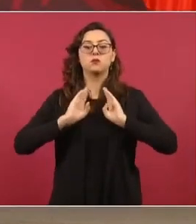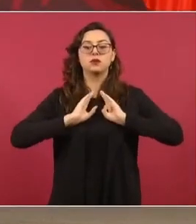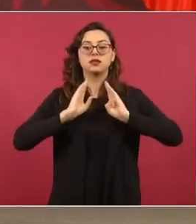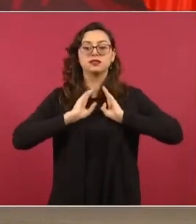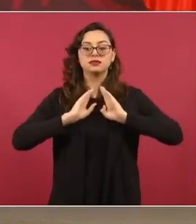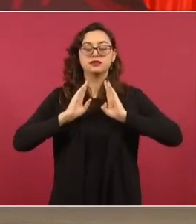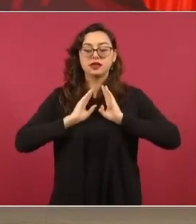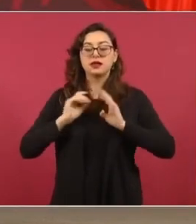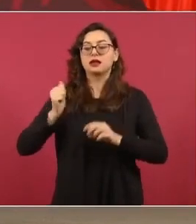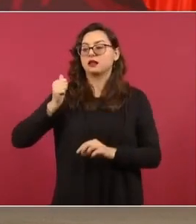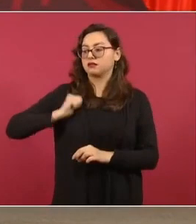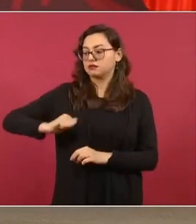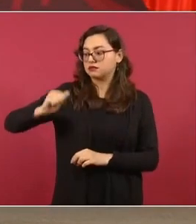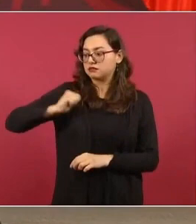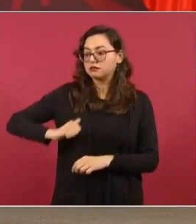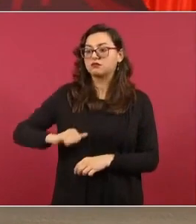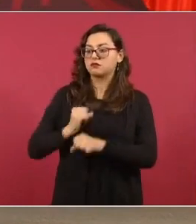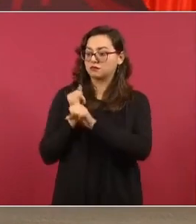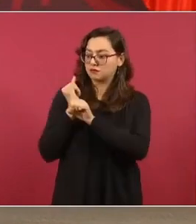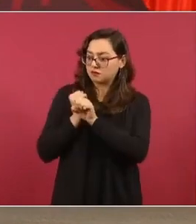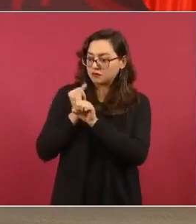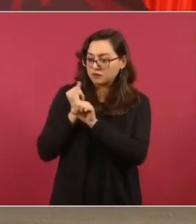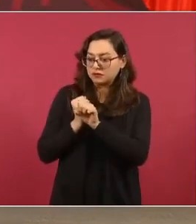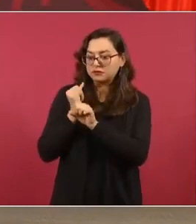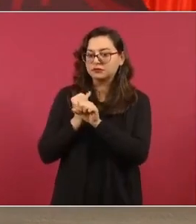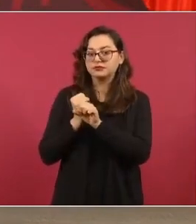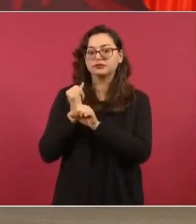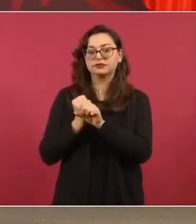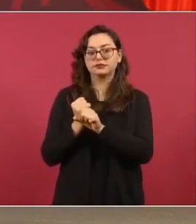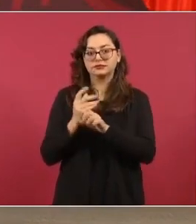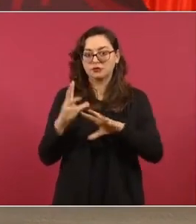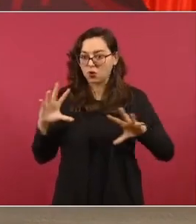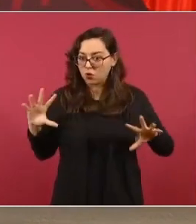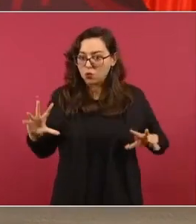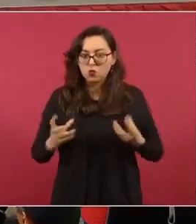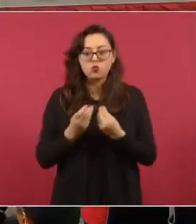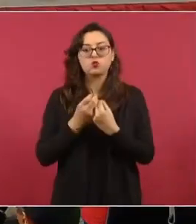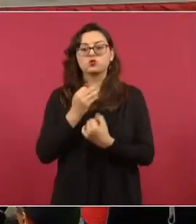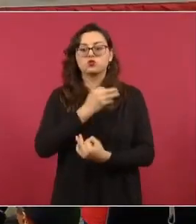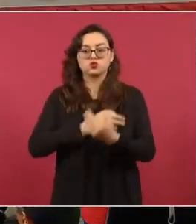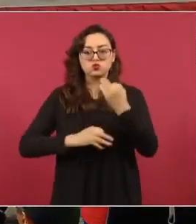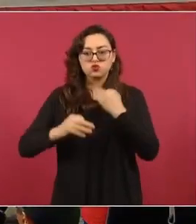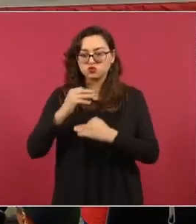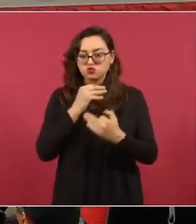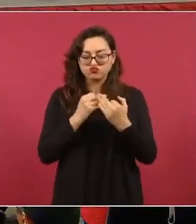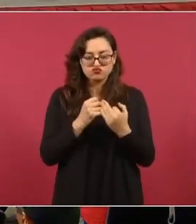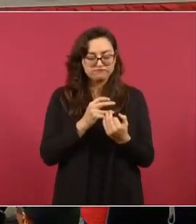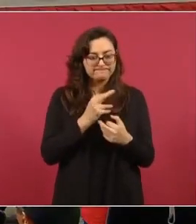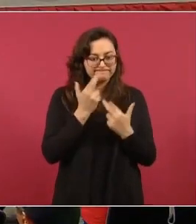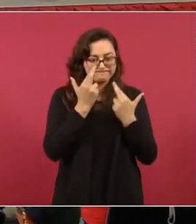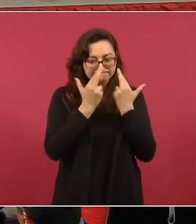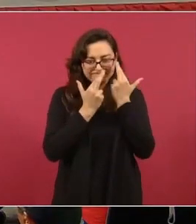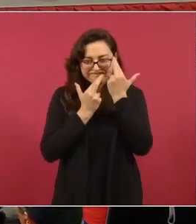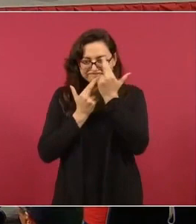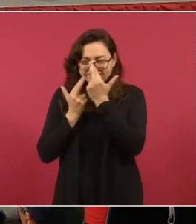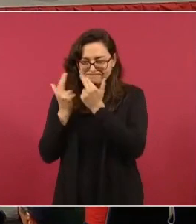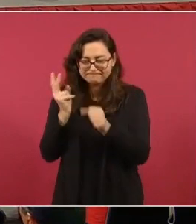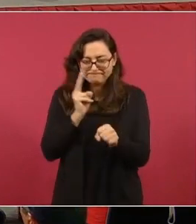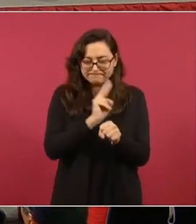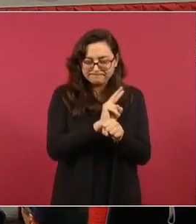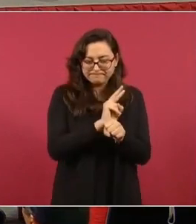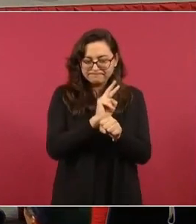arqueólogos, que son los que están llevando a cabo todos los trabajos